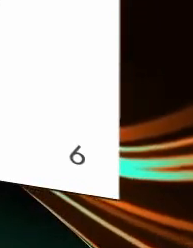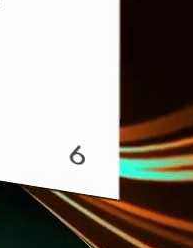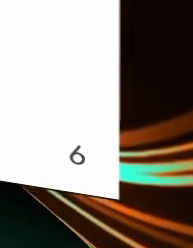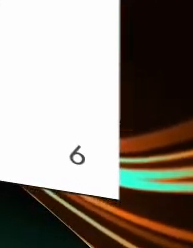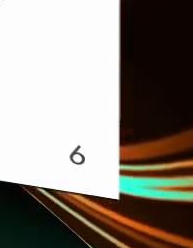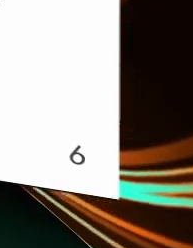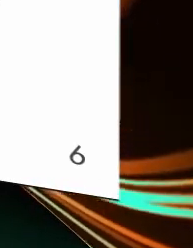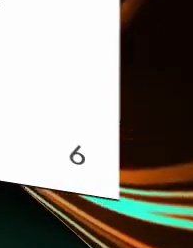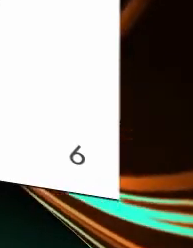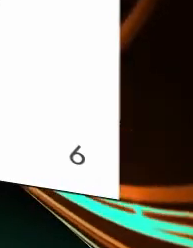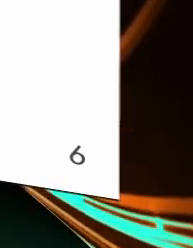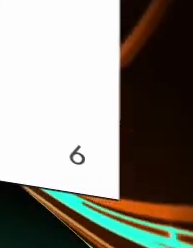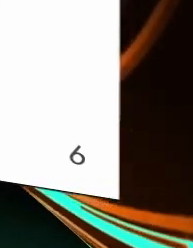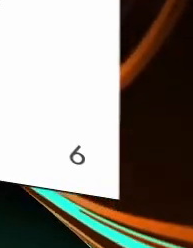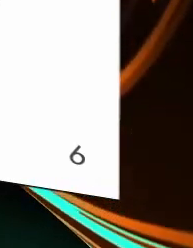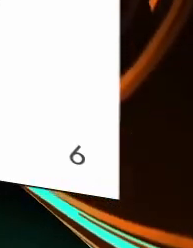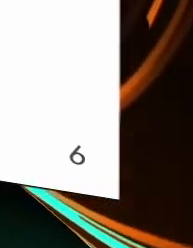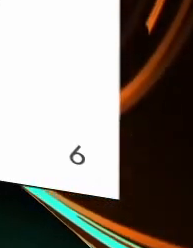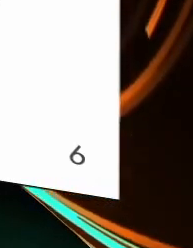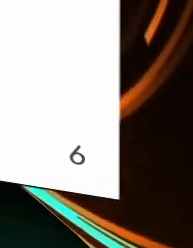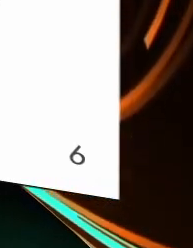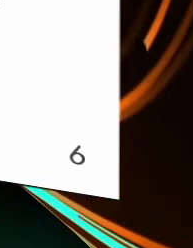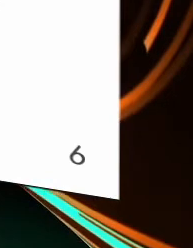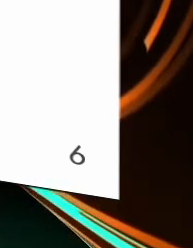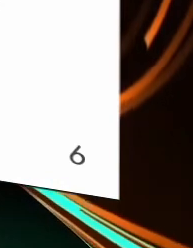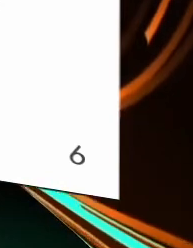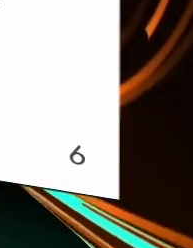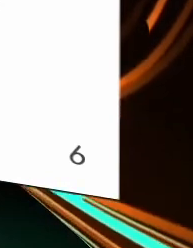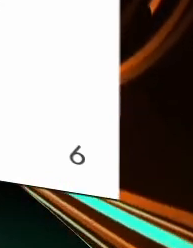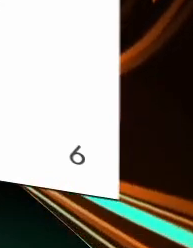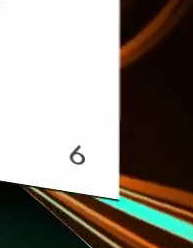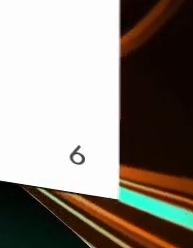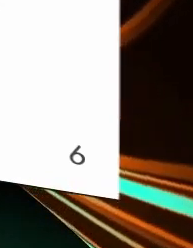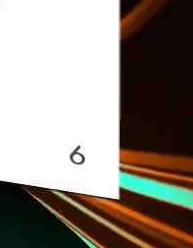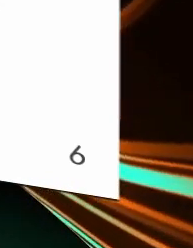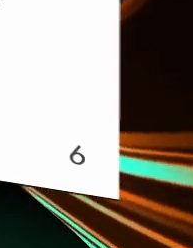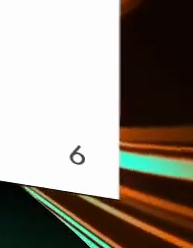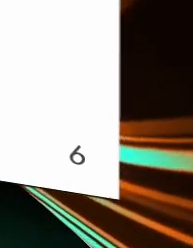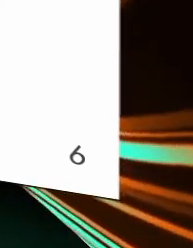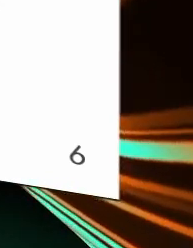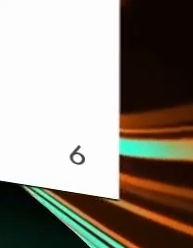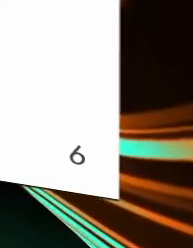son transversales, en verdad, a cualquier planta industrial.